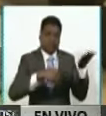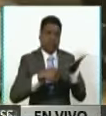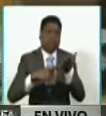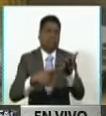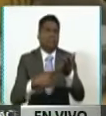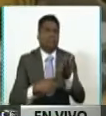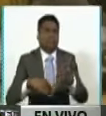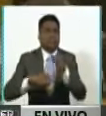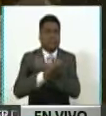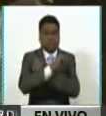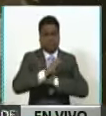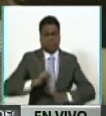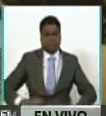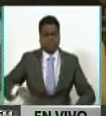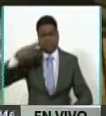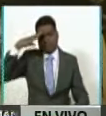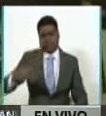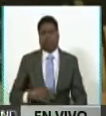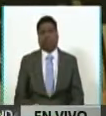Armada Nacional Bolivariana.